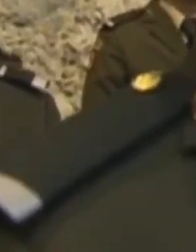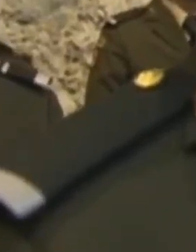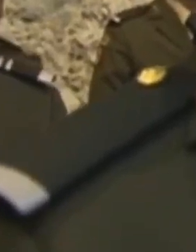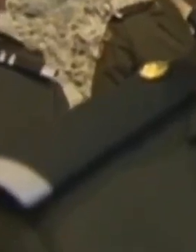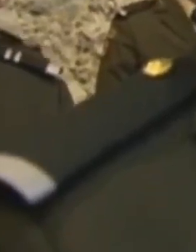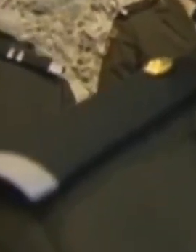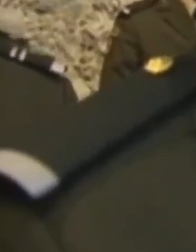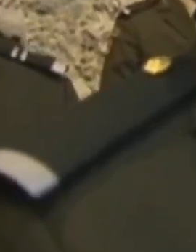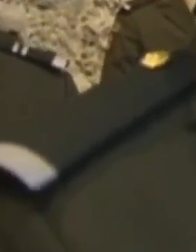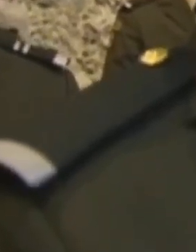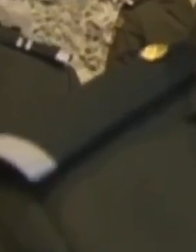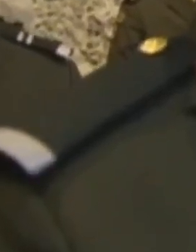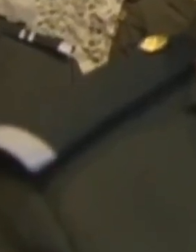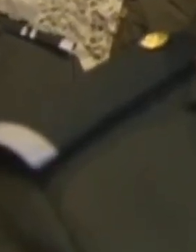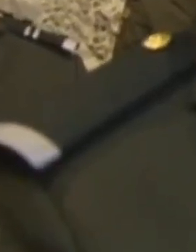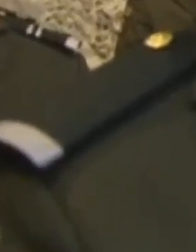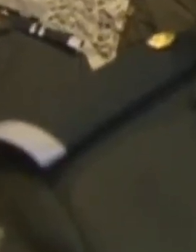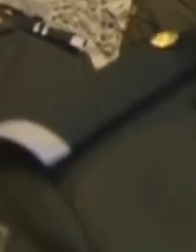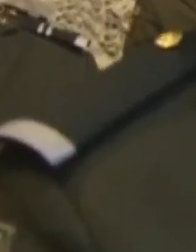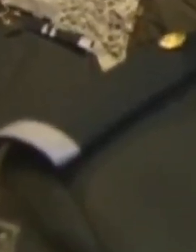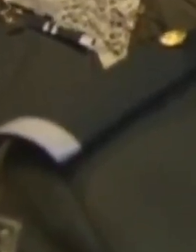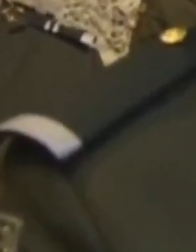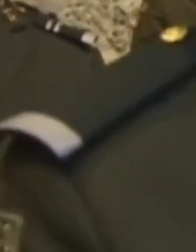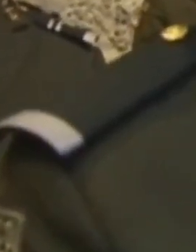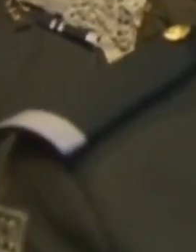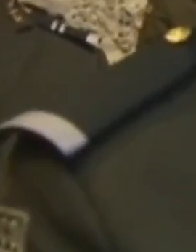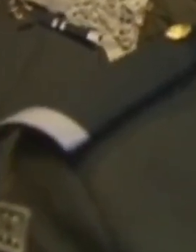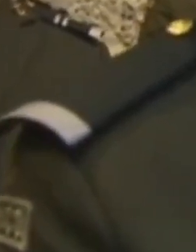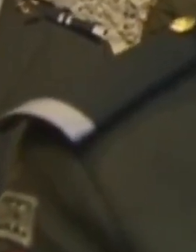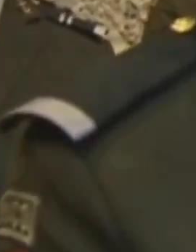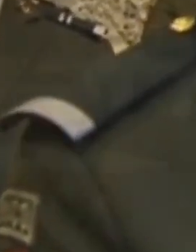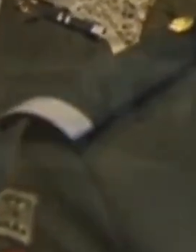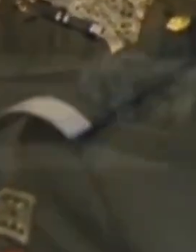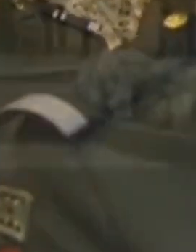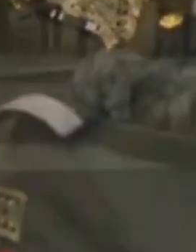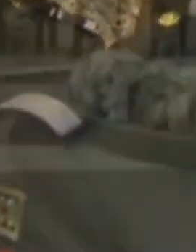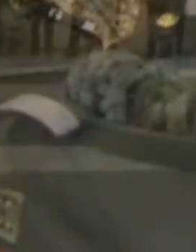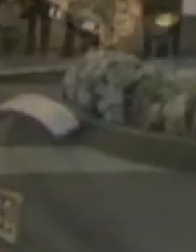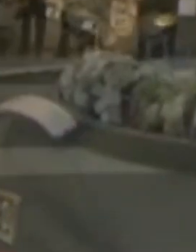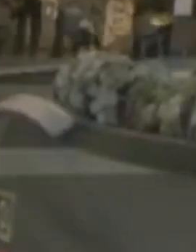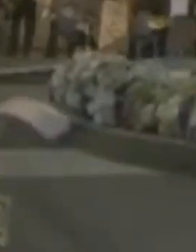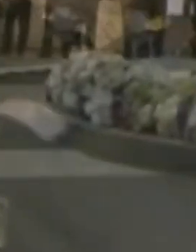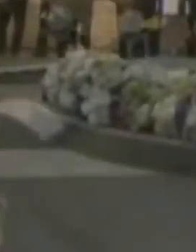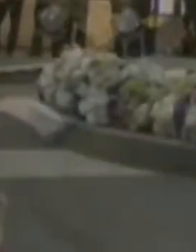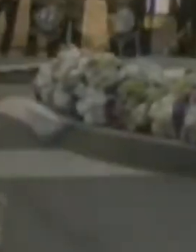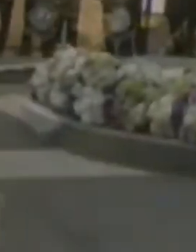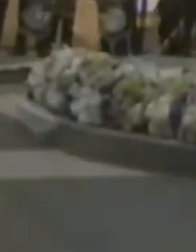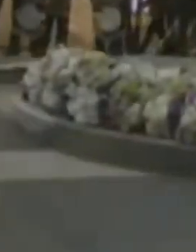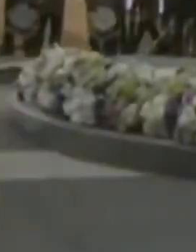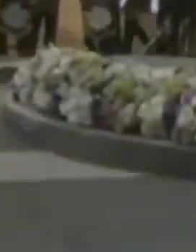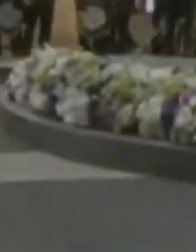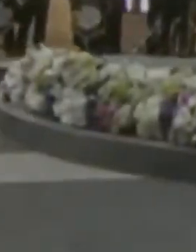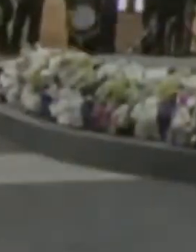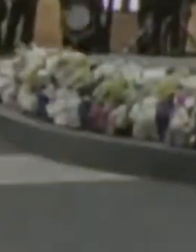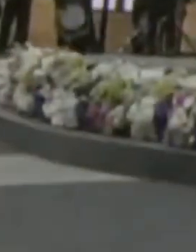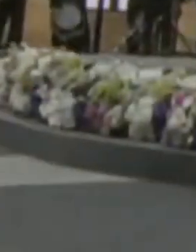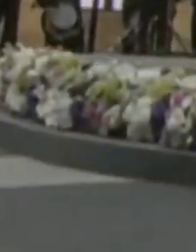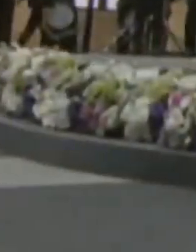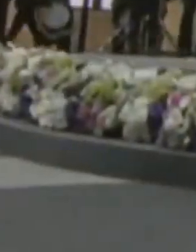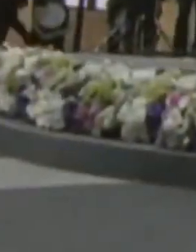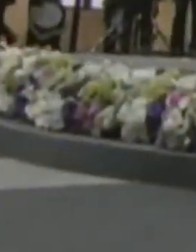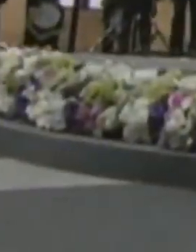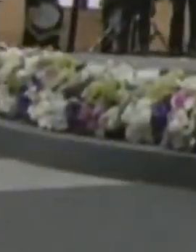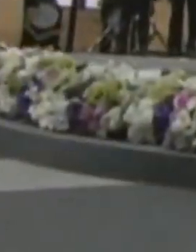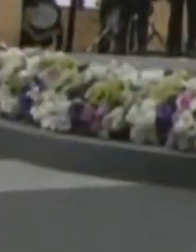recinto legislativo. Hay también mucha historia en relación con la figura de don Belisario Domínguez, que